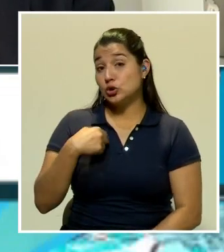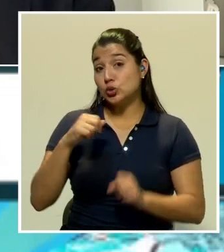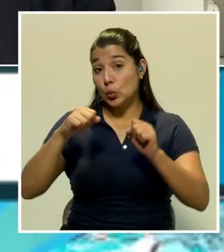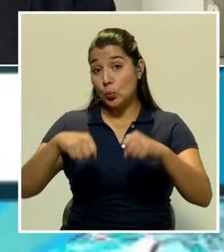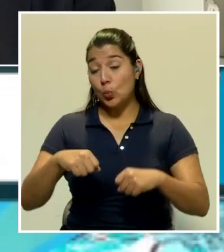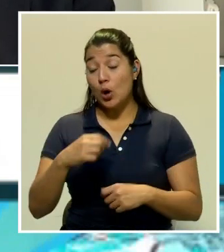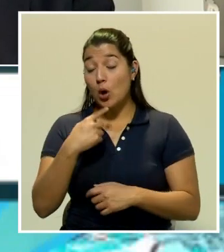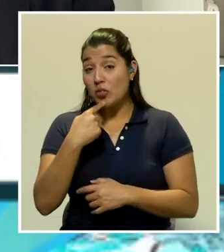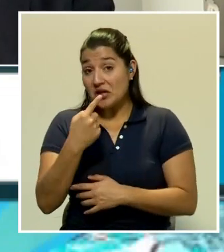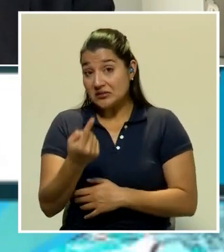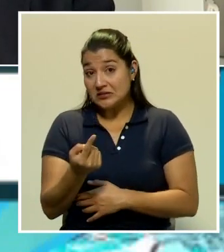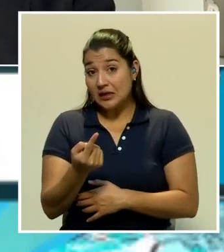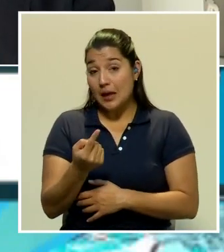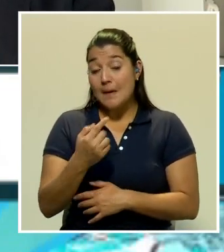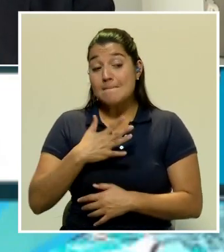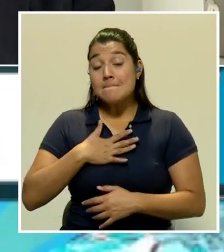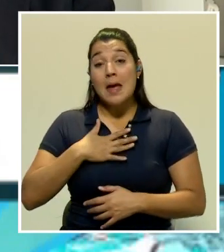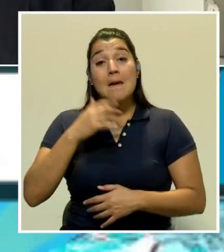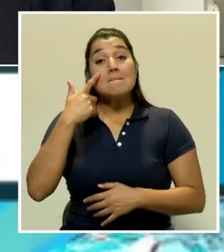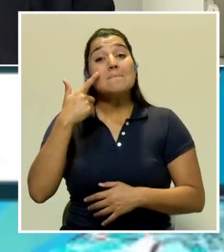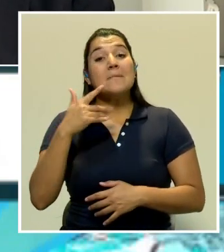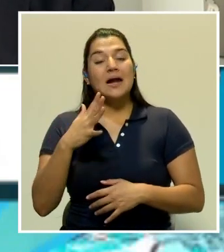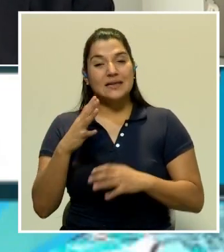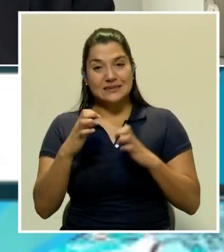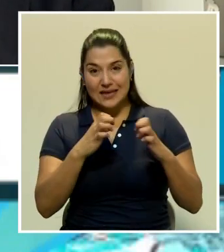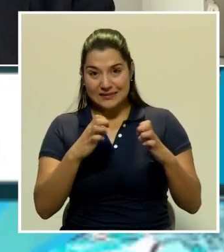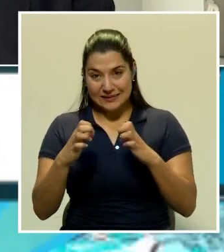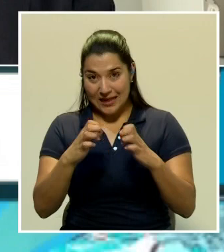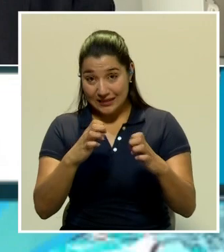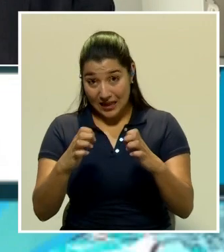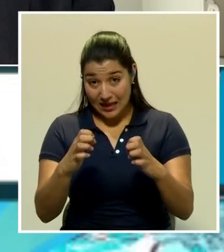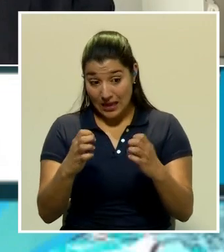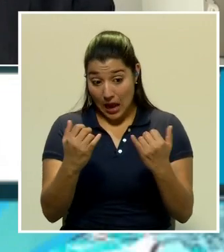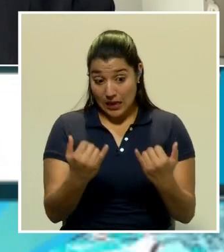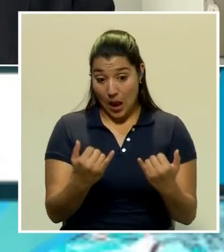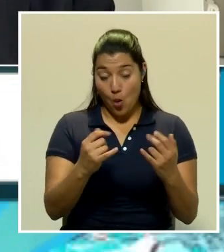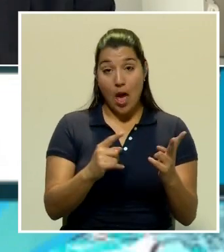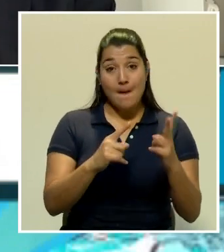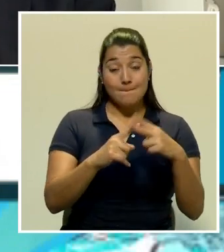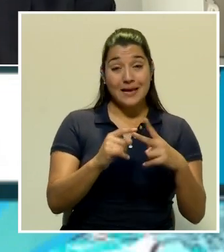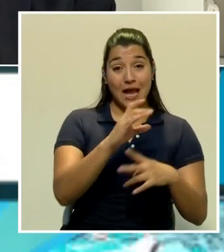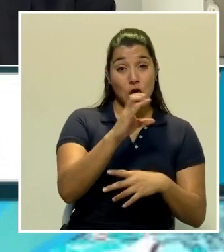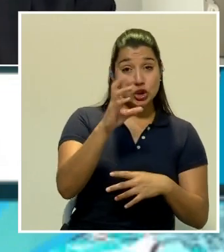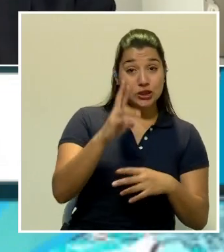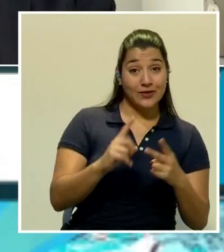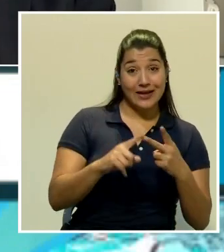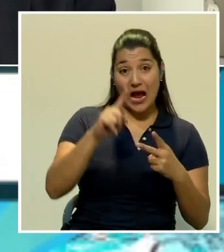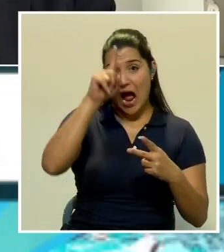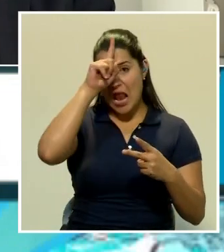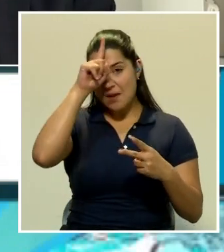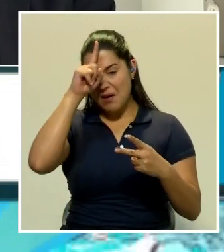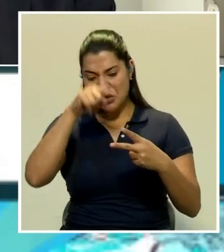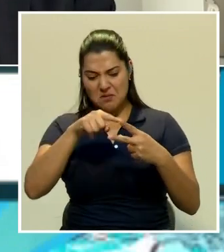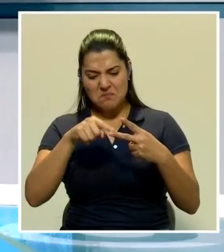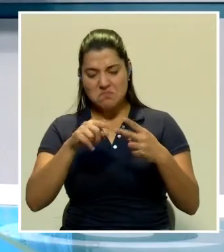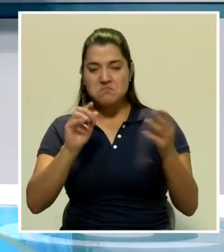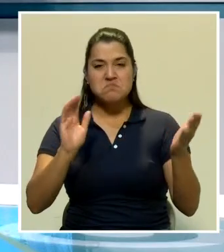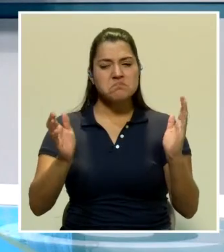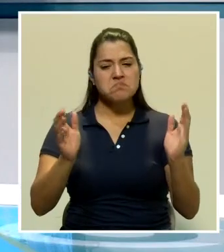decir que, por lo que me parece, las estrategias adoptadas por Costa Rica y Alemania son muy similares en este